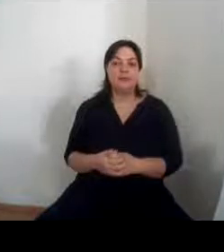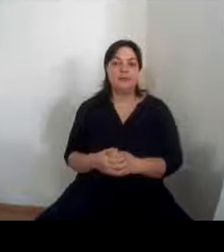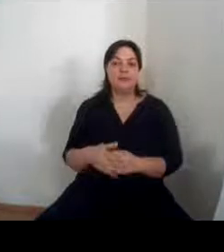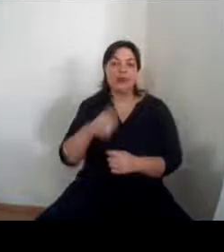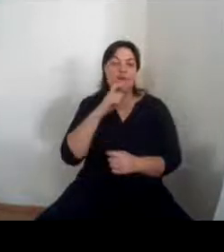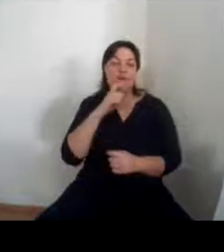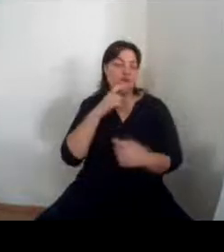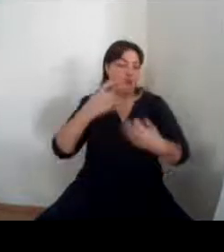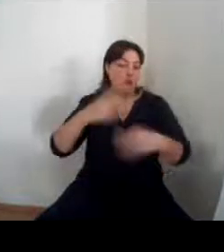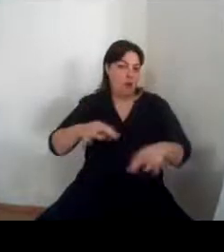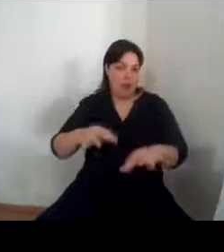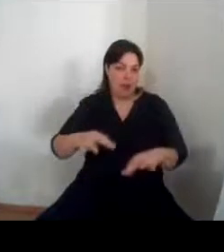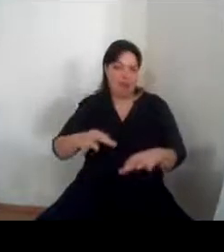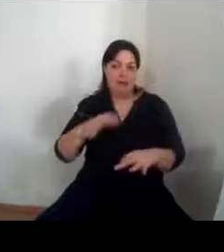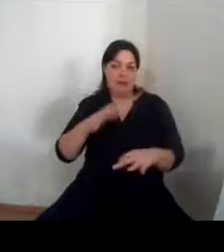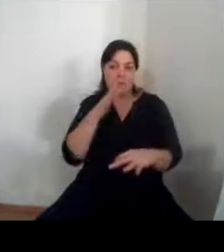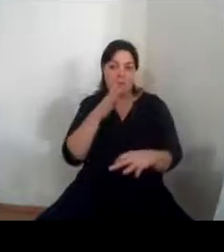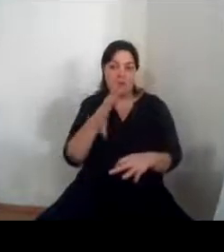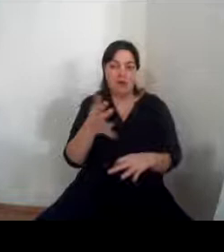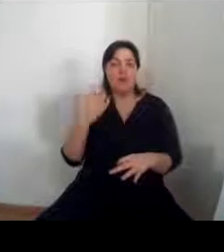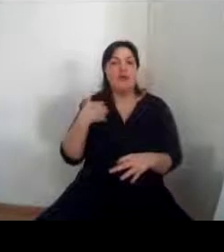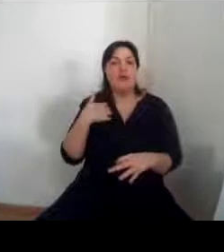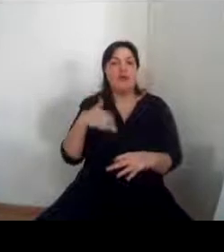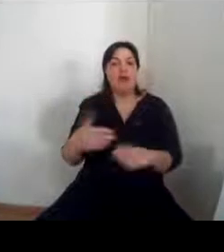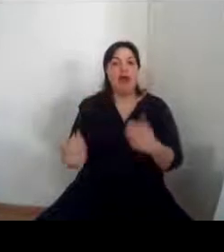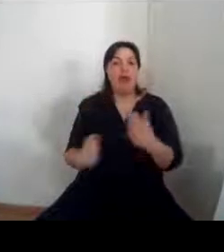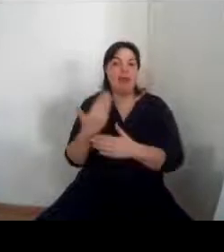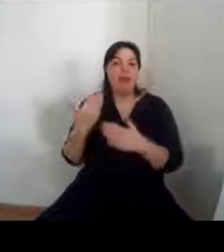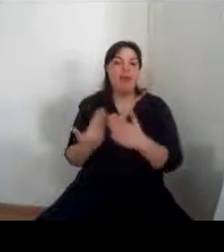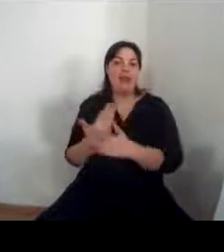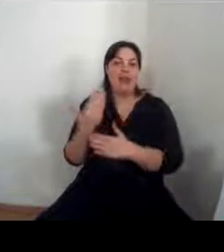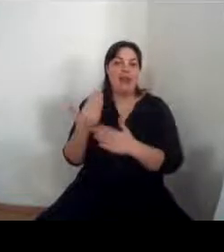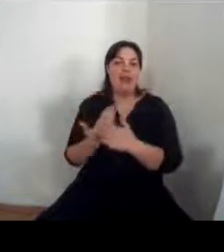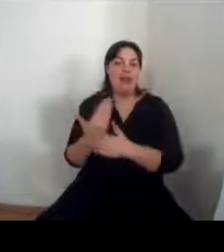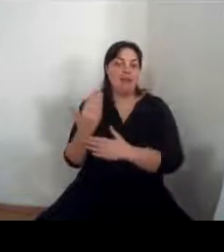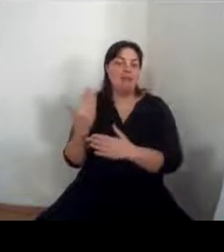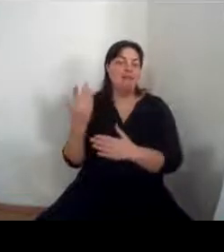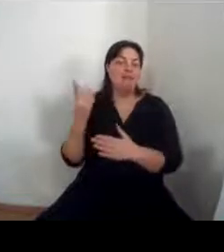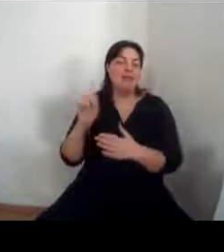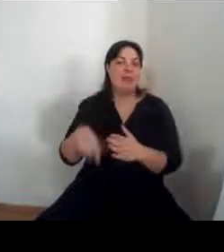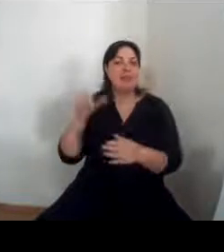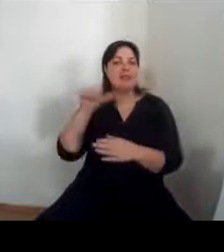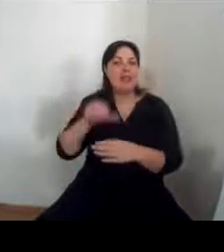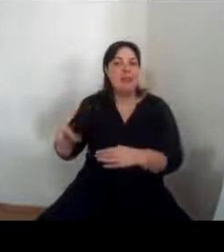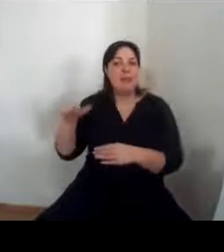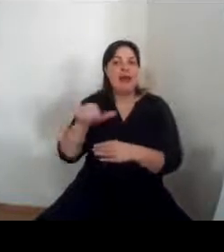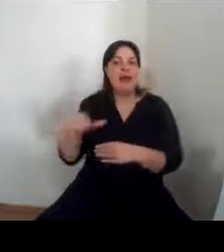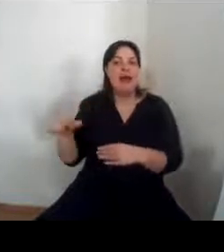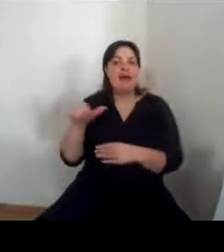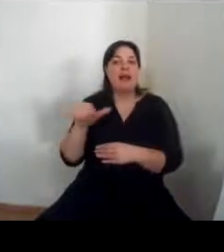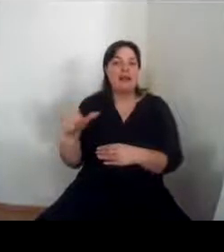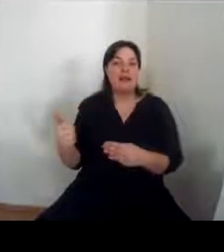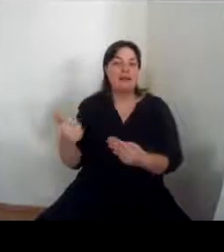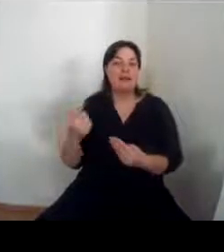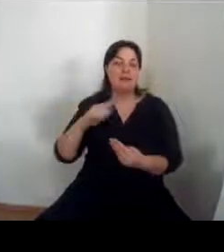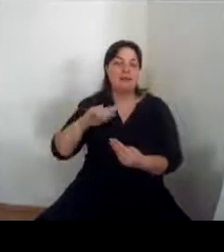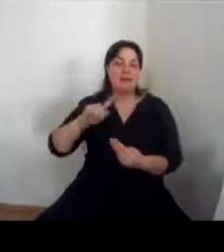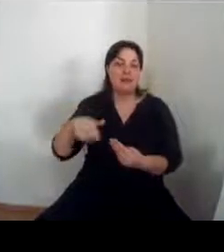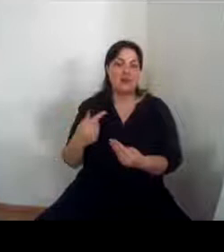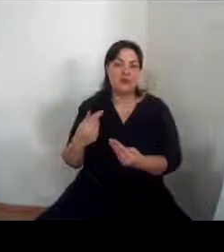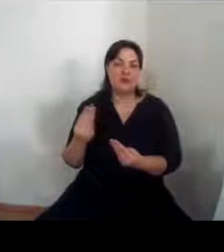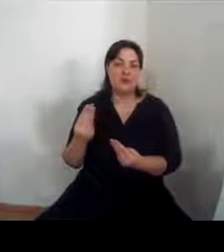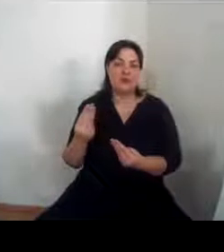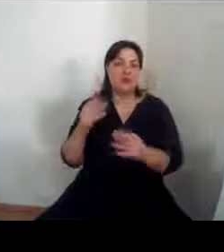normalidad. Porque ya son muchos los días y son muchas ya las semanas que debido a